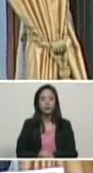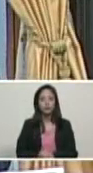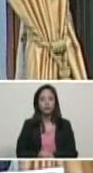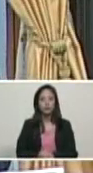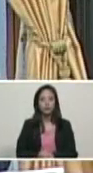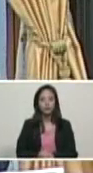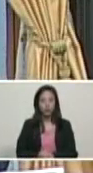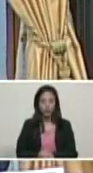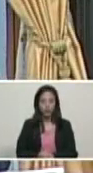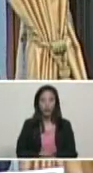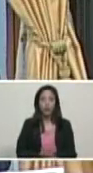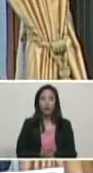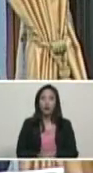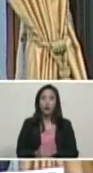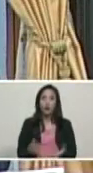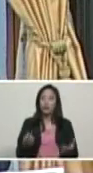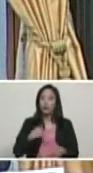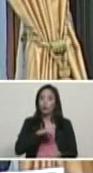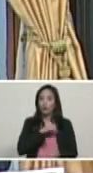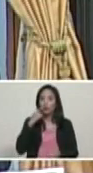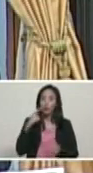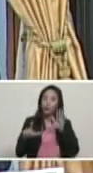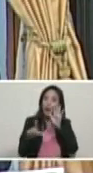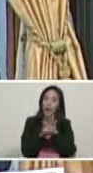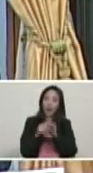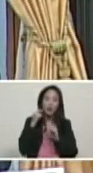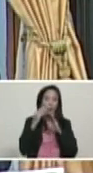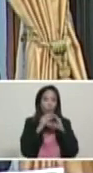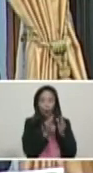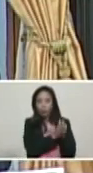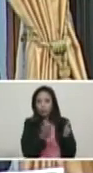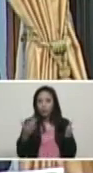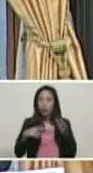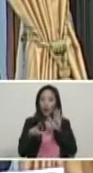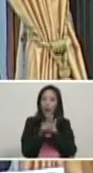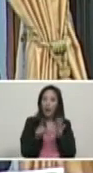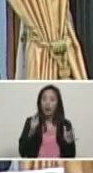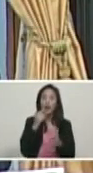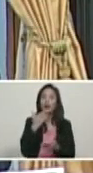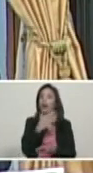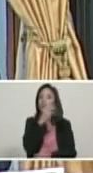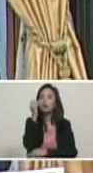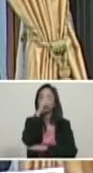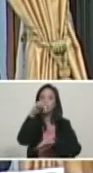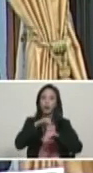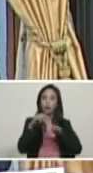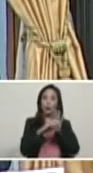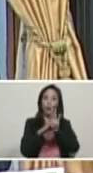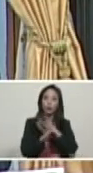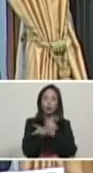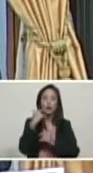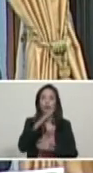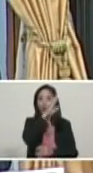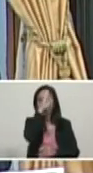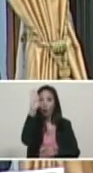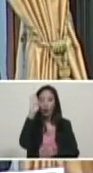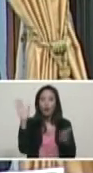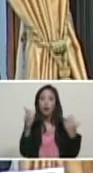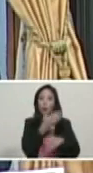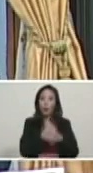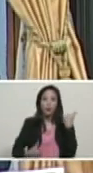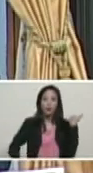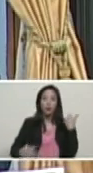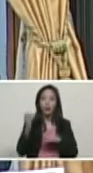sobre eso nosotros tenemos leyes. Se ha legislado. Agradezco a la Asamblea Nacional Constituyente, al compañero Diosdado Cabello y a todos